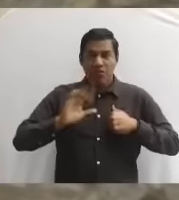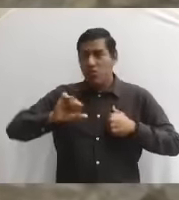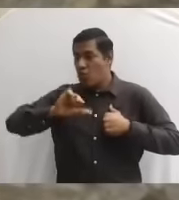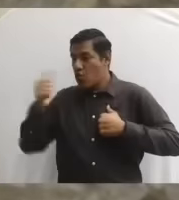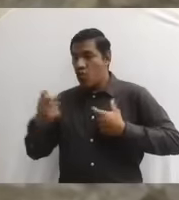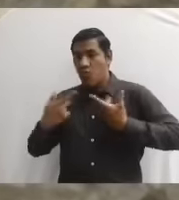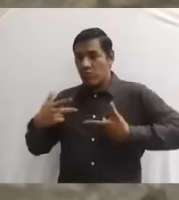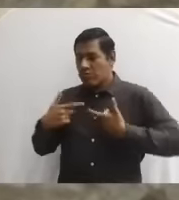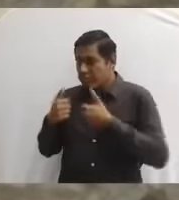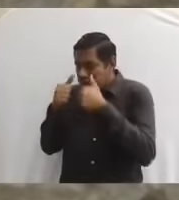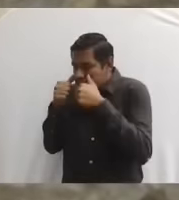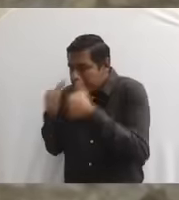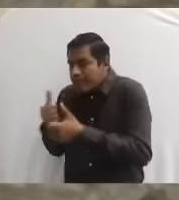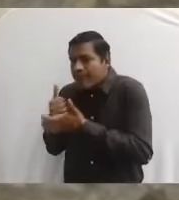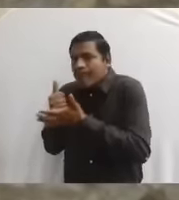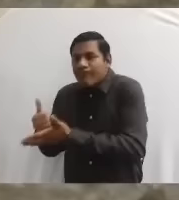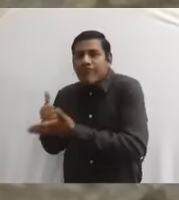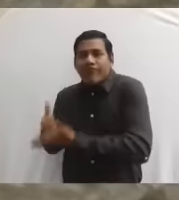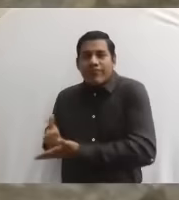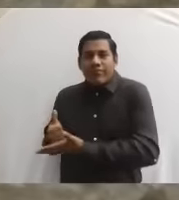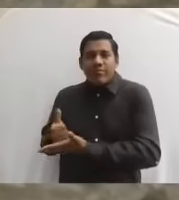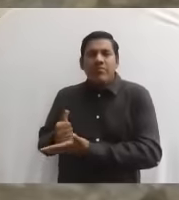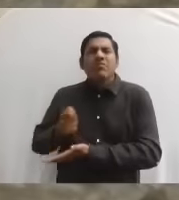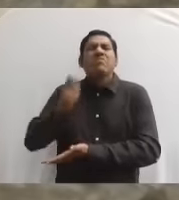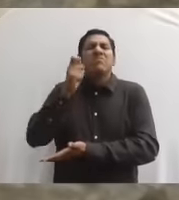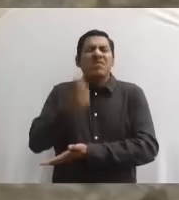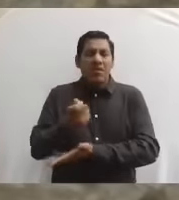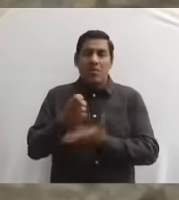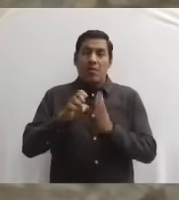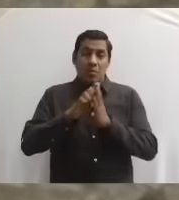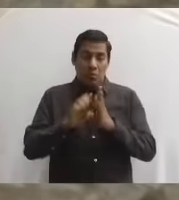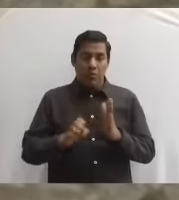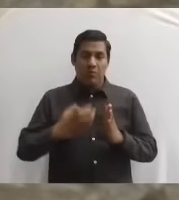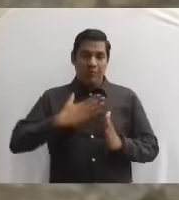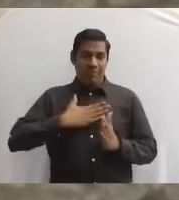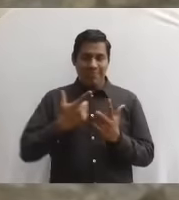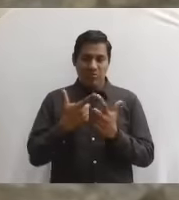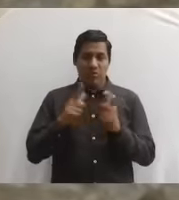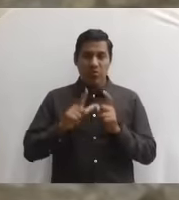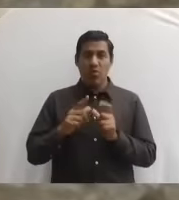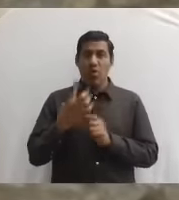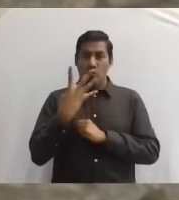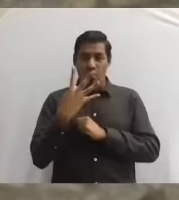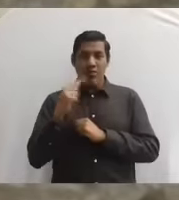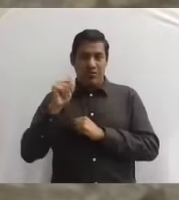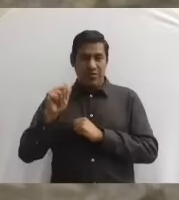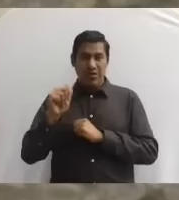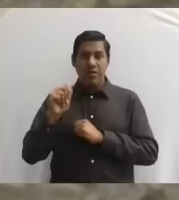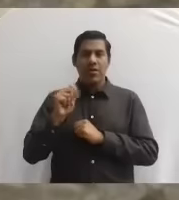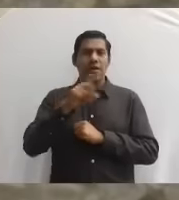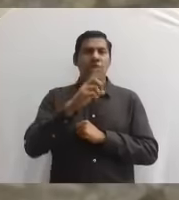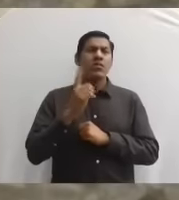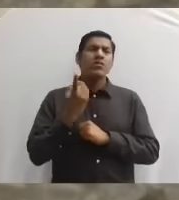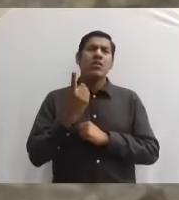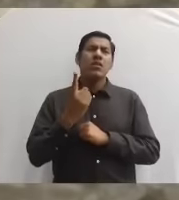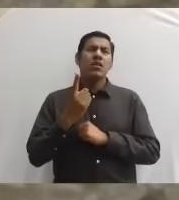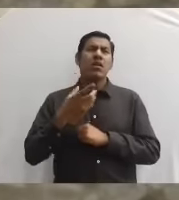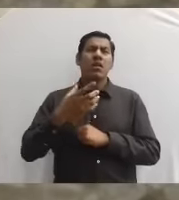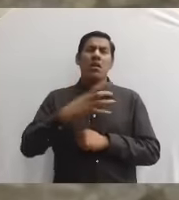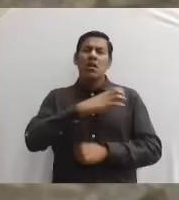un principio para todos los que somos de la Cuarta Transformación, candidatos a